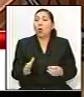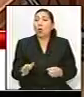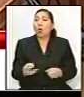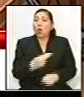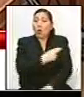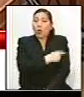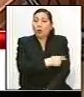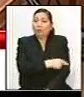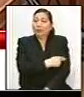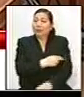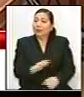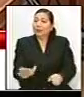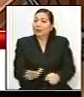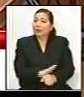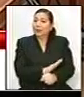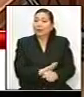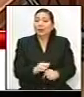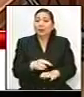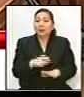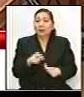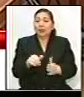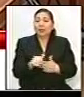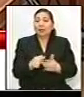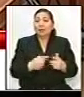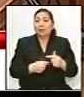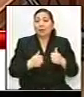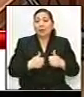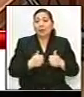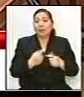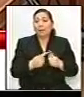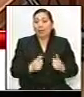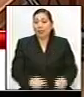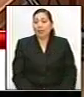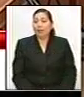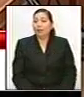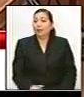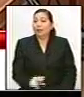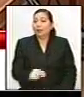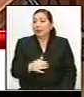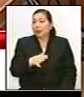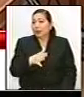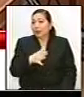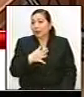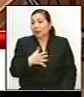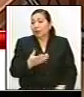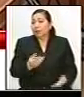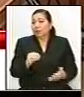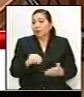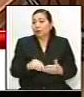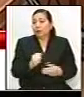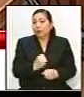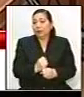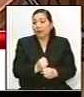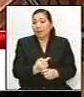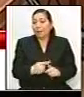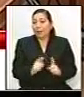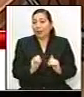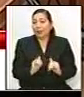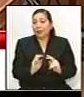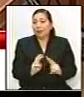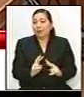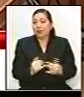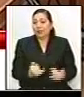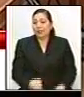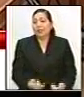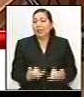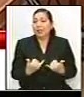digamos. Ya hay profesionales que están viniendo en carrera, pero no sé de dónde van a ocupar sus puestos también, ¿no? Hay que ver eso.